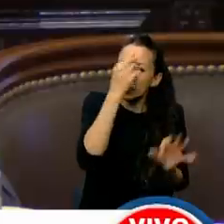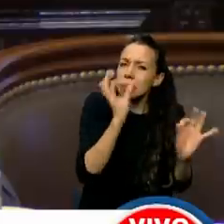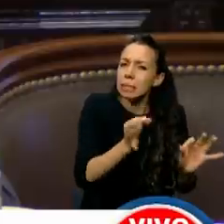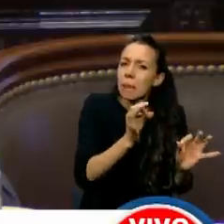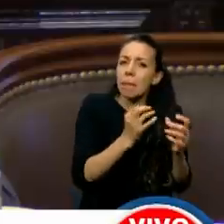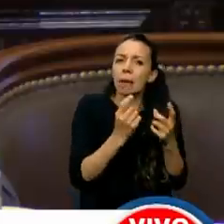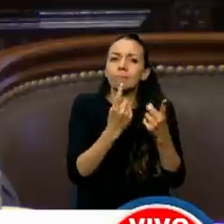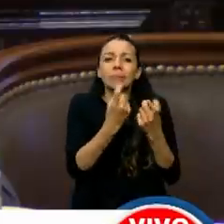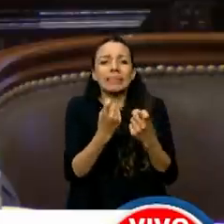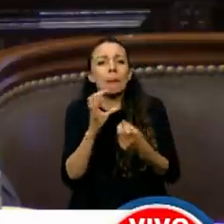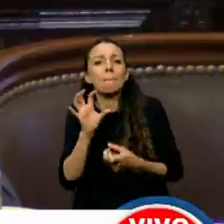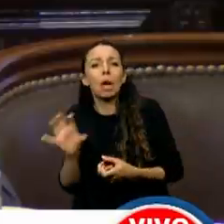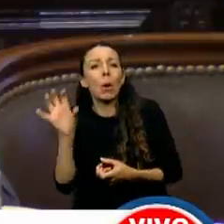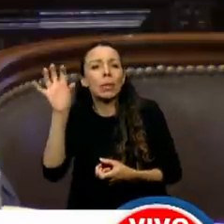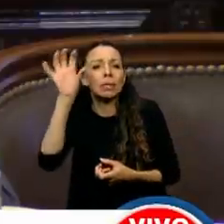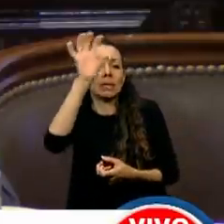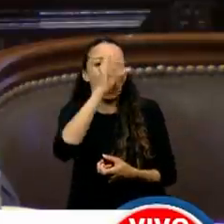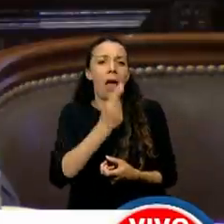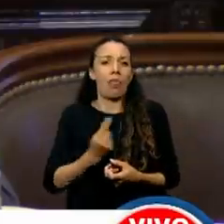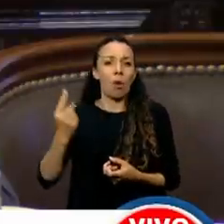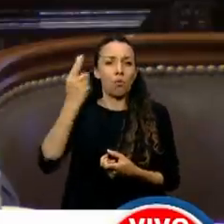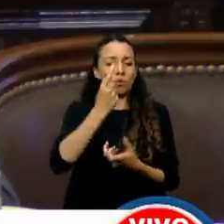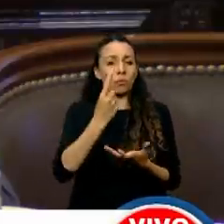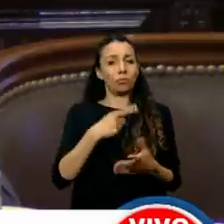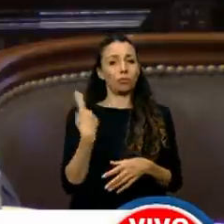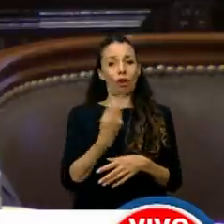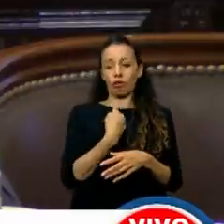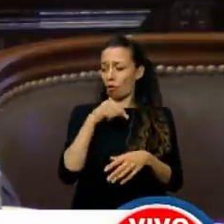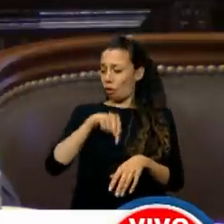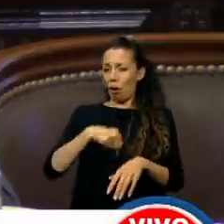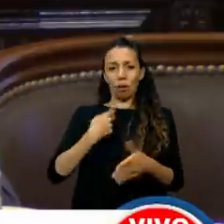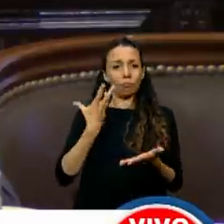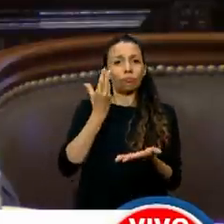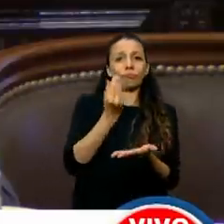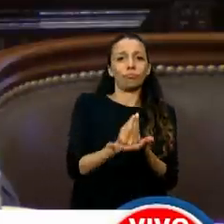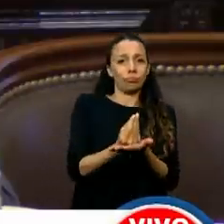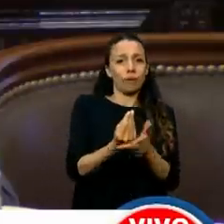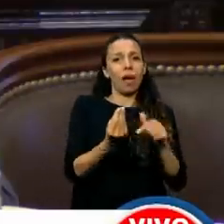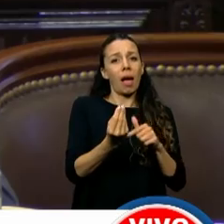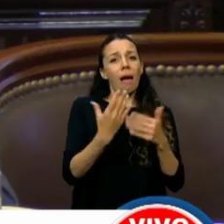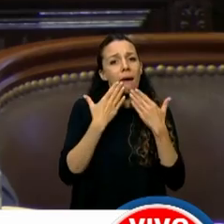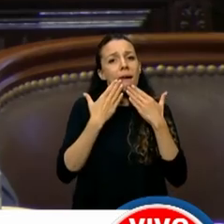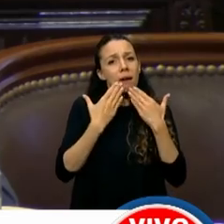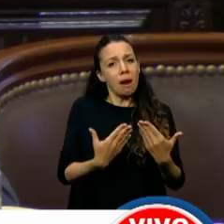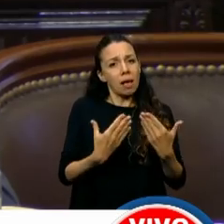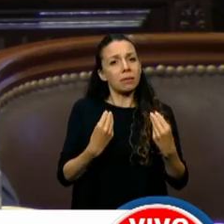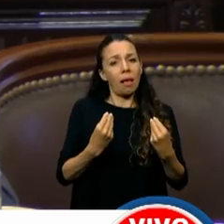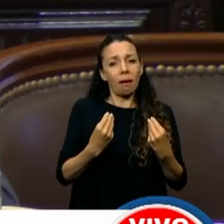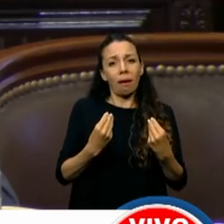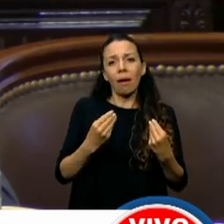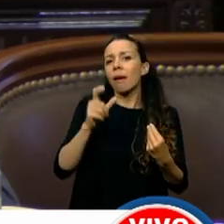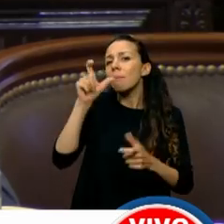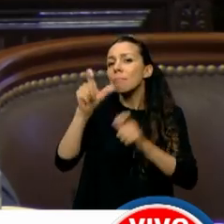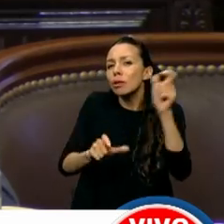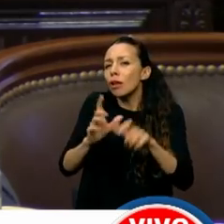cada una de nuestra provincia porque así es como también uno llegó a este lugar a esta cámara en donde representamos a todo el pueblo de